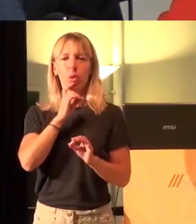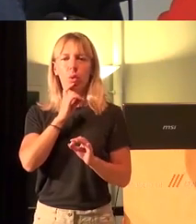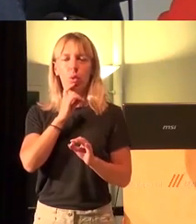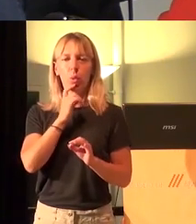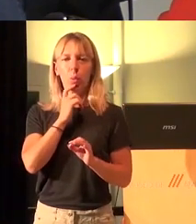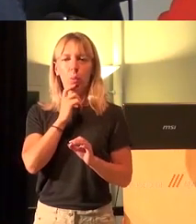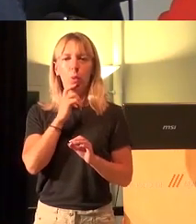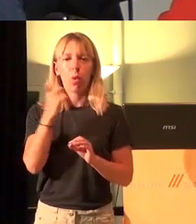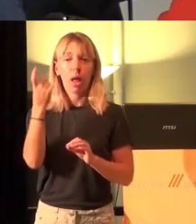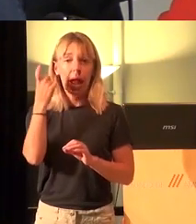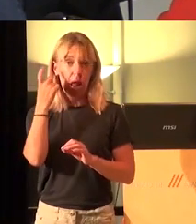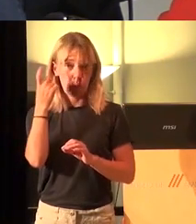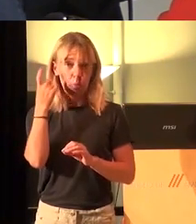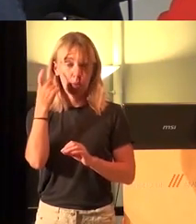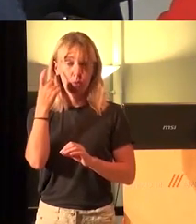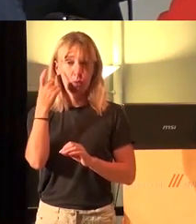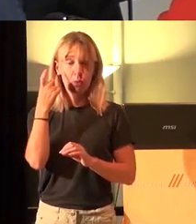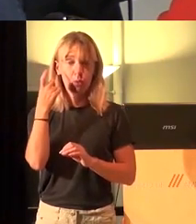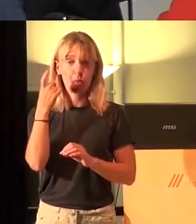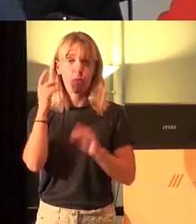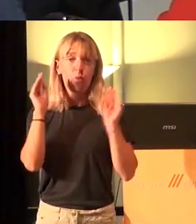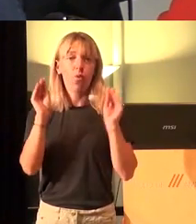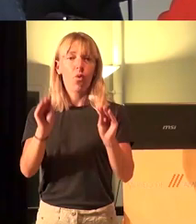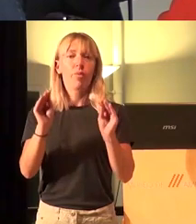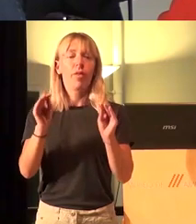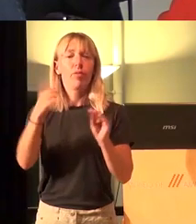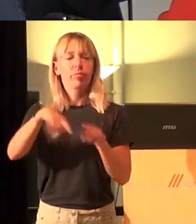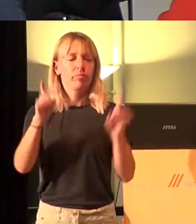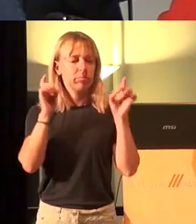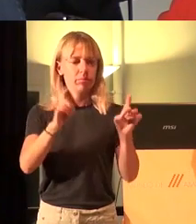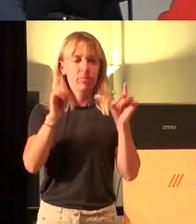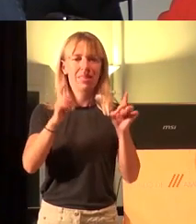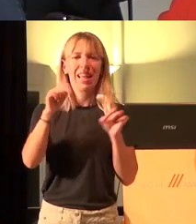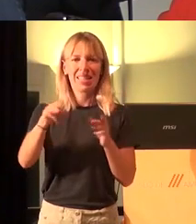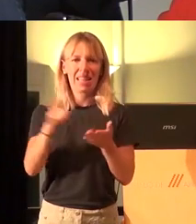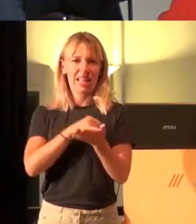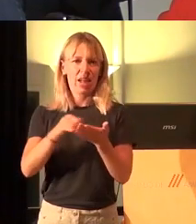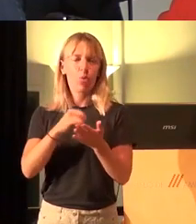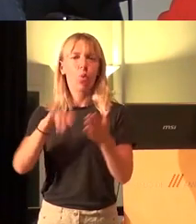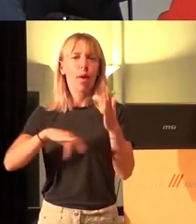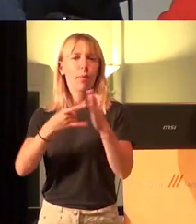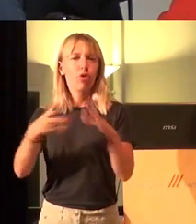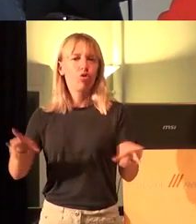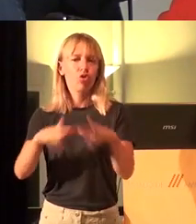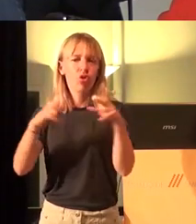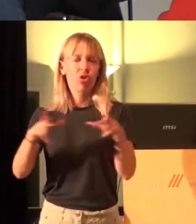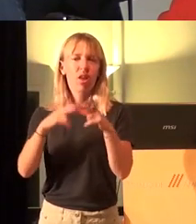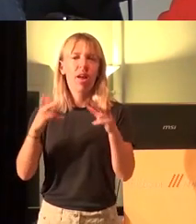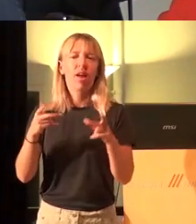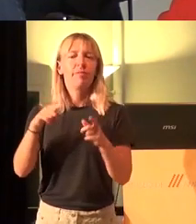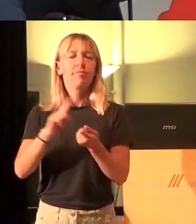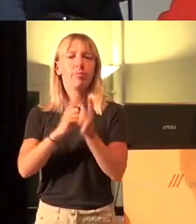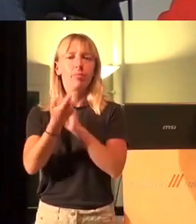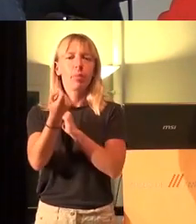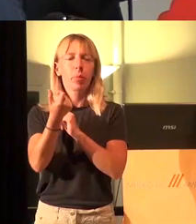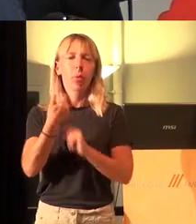que los alumnos, la formación que les dais, esta asignatura, estos proyectos sociales, les cambia